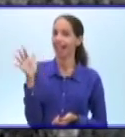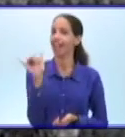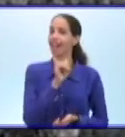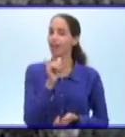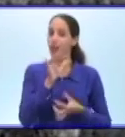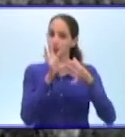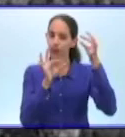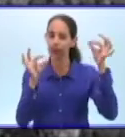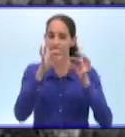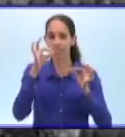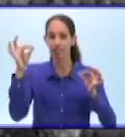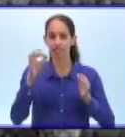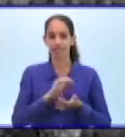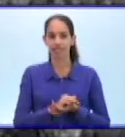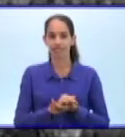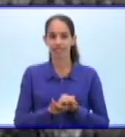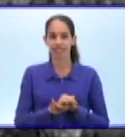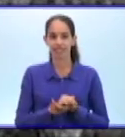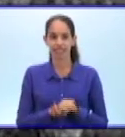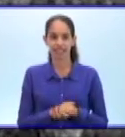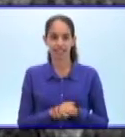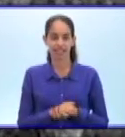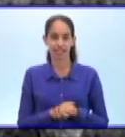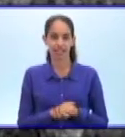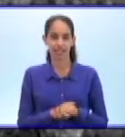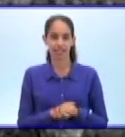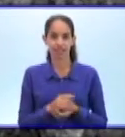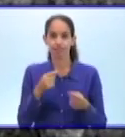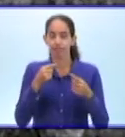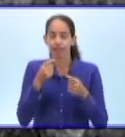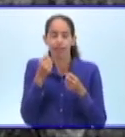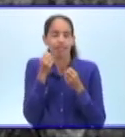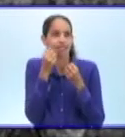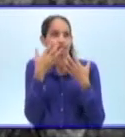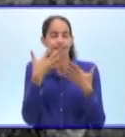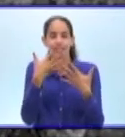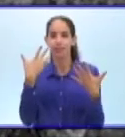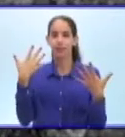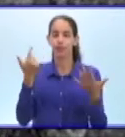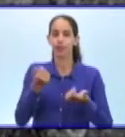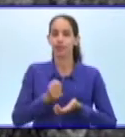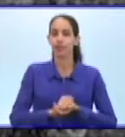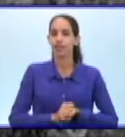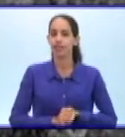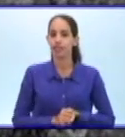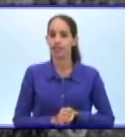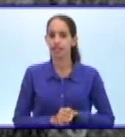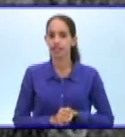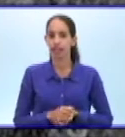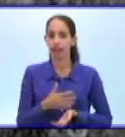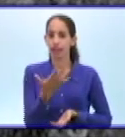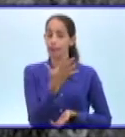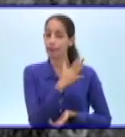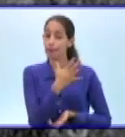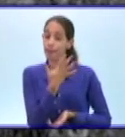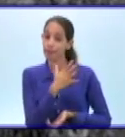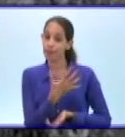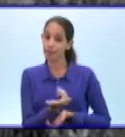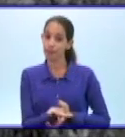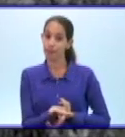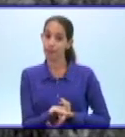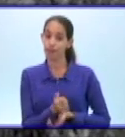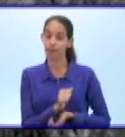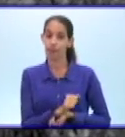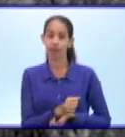Y se acerca lo humano a lo divino con semejanza tal cuando